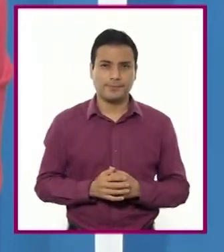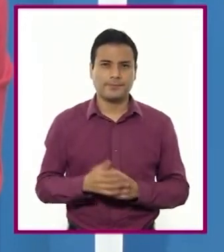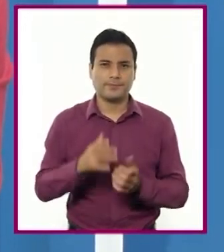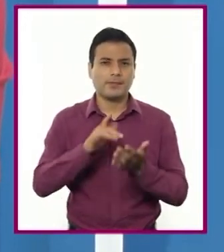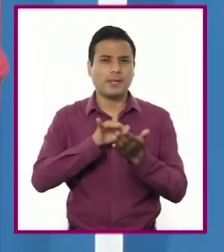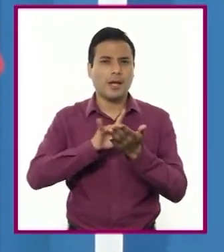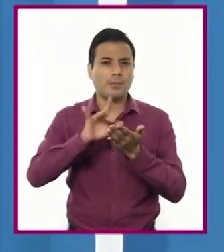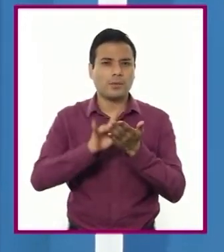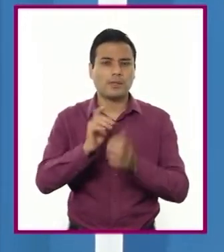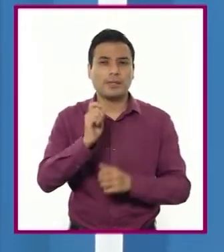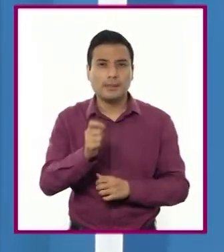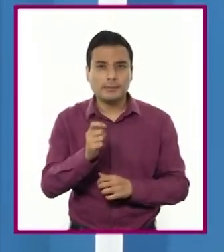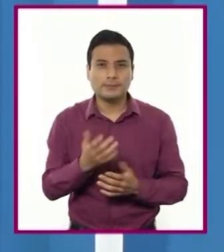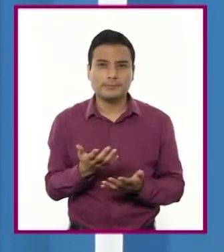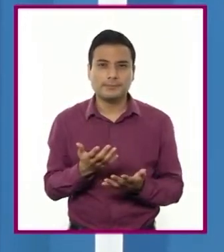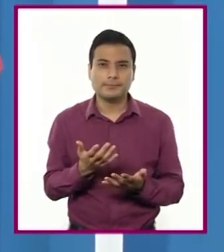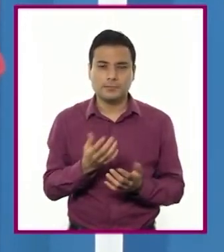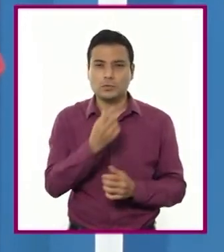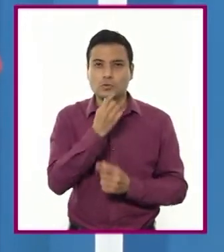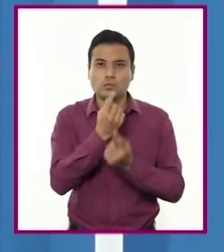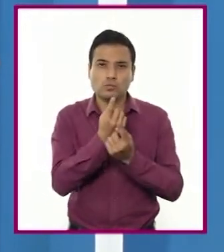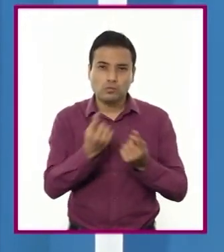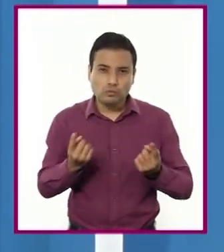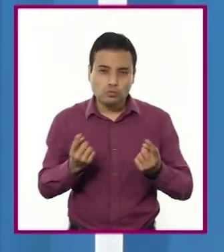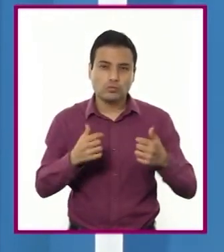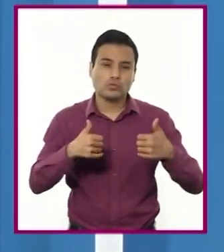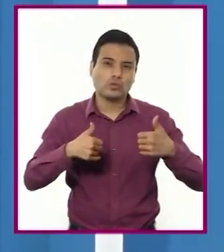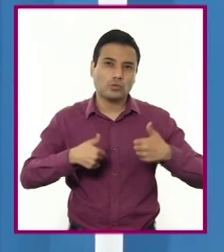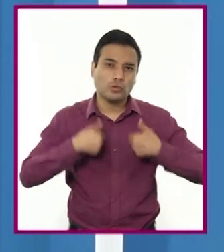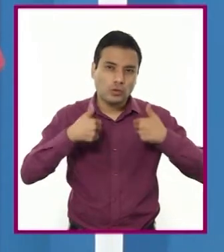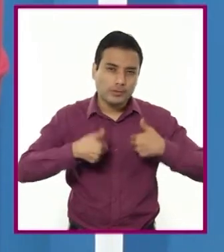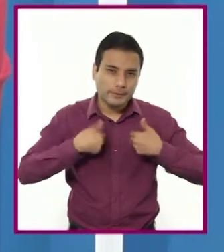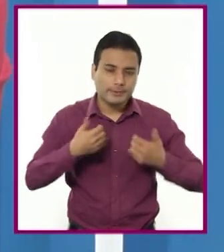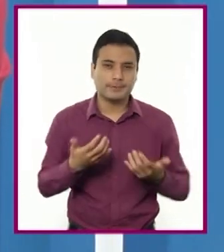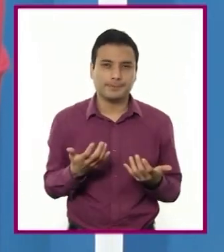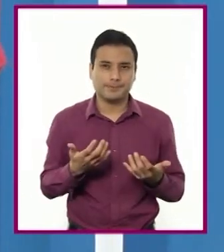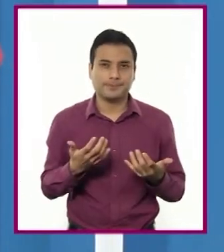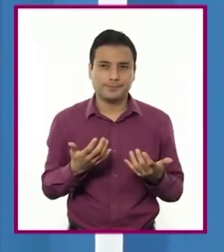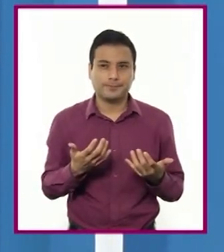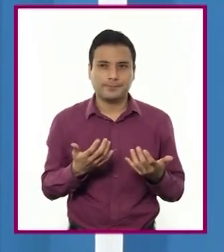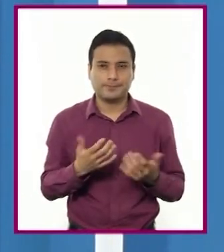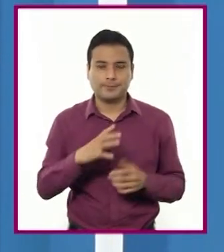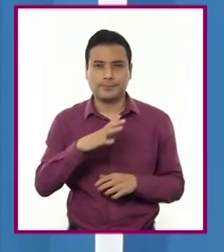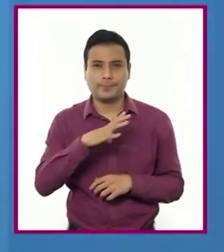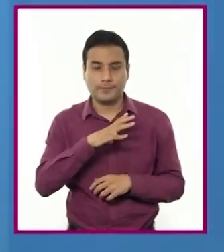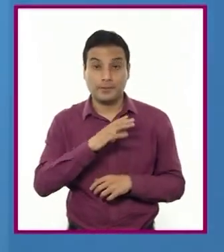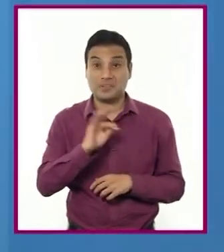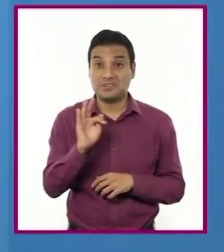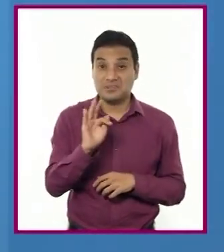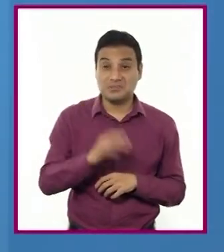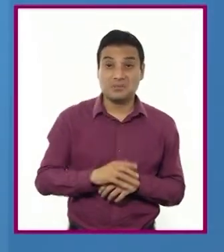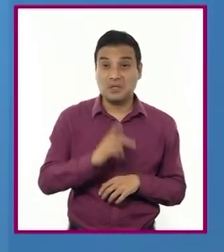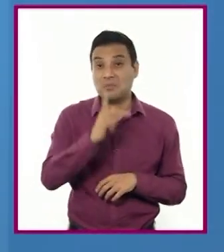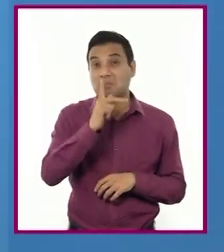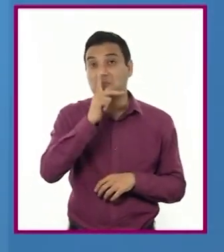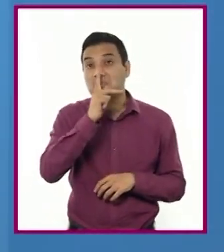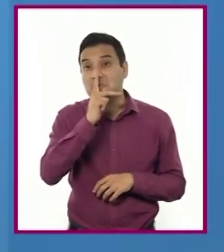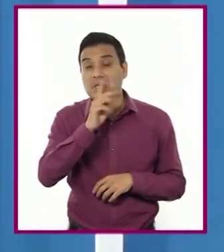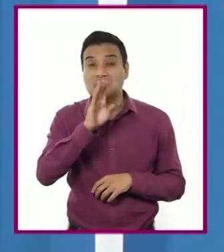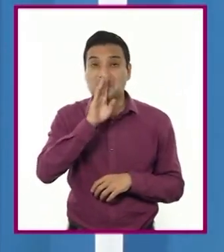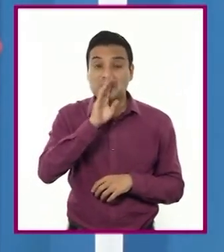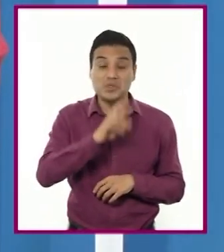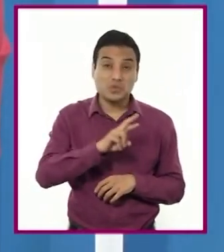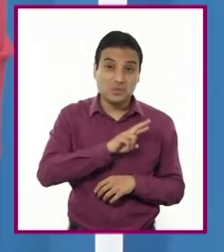apoyo en el cuidado y la atención a las y los hijos de madres, padres o tutores solos que trabajan, buscan empleo